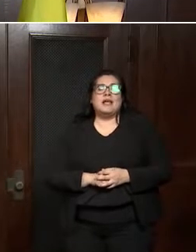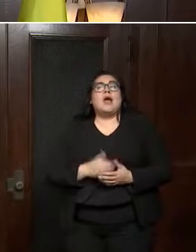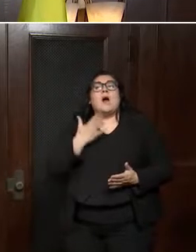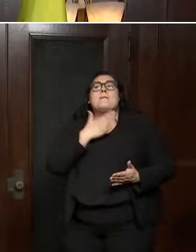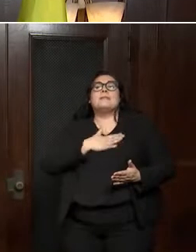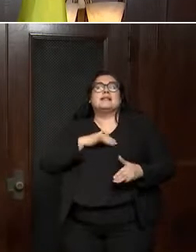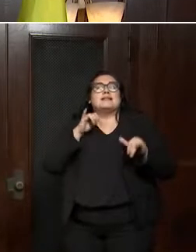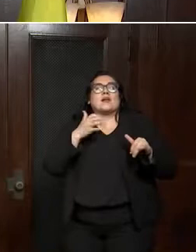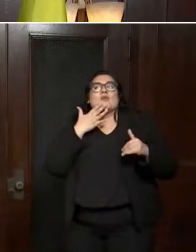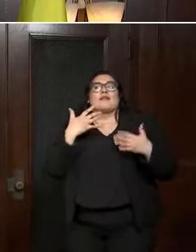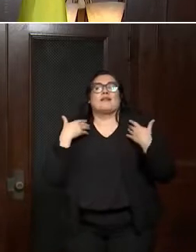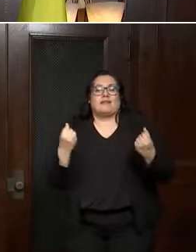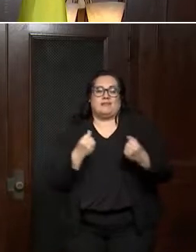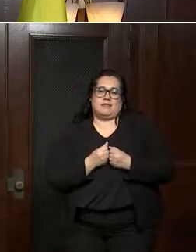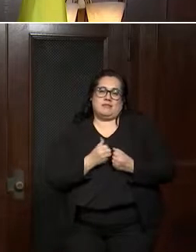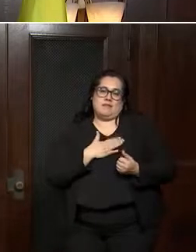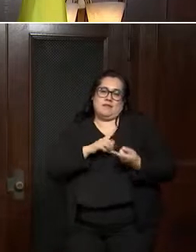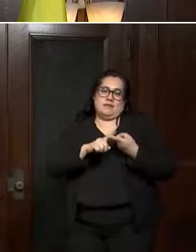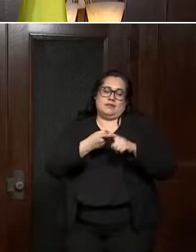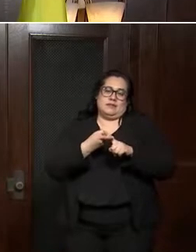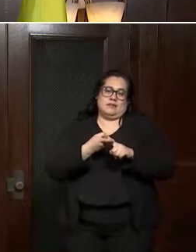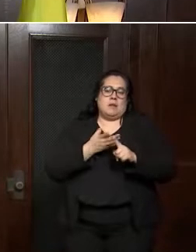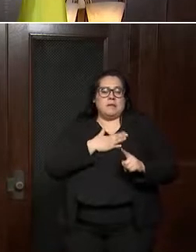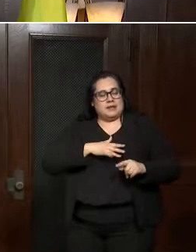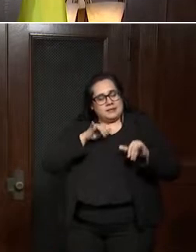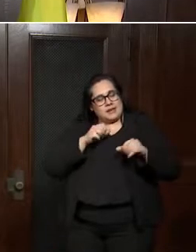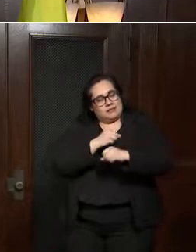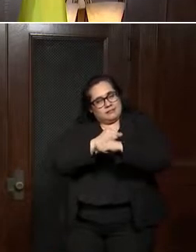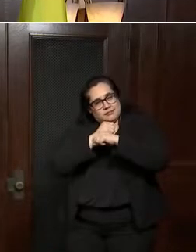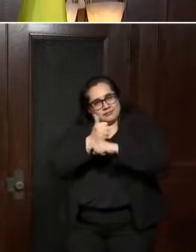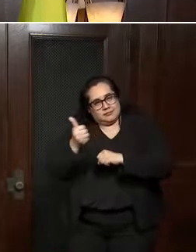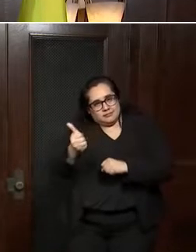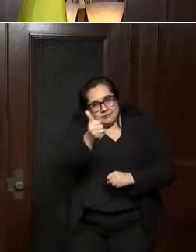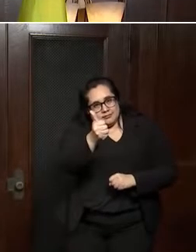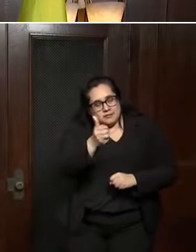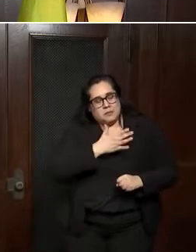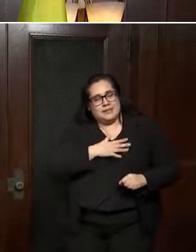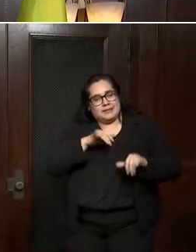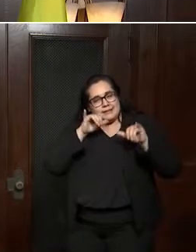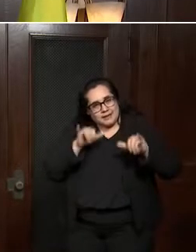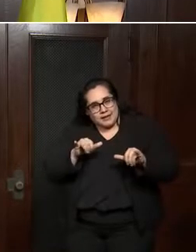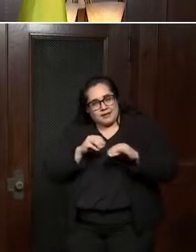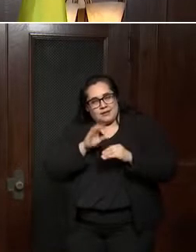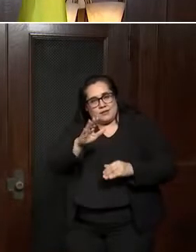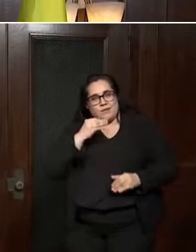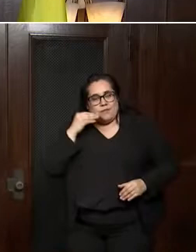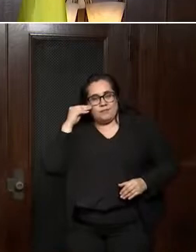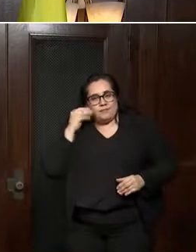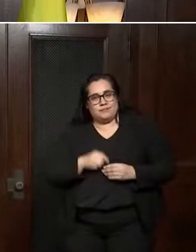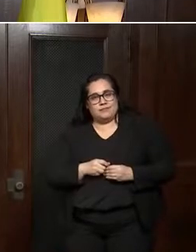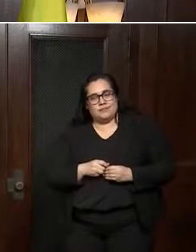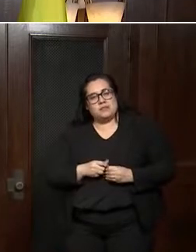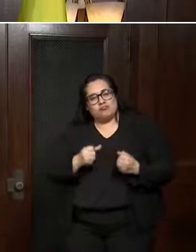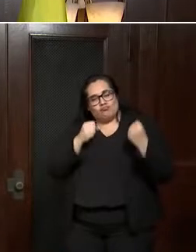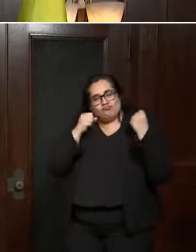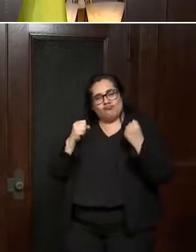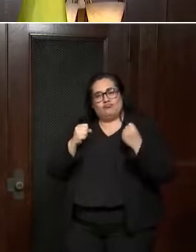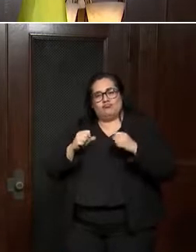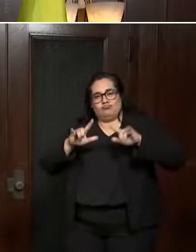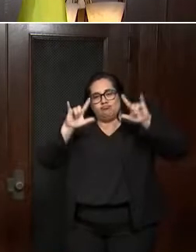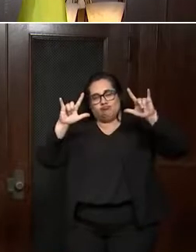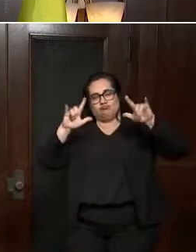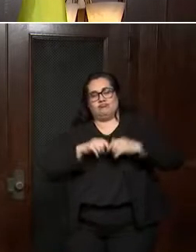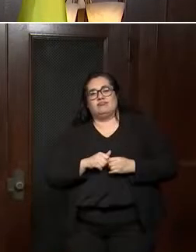Quédense en buena salud, amigos. Quédense protegidos y quédense en casa. Mucha fuerza y mucho